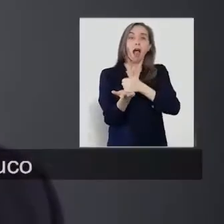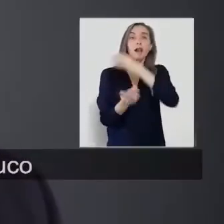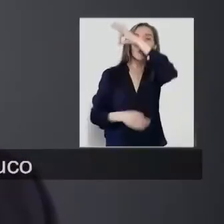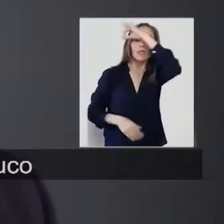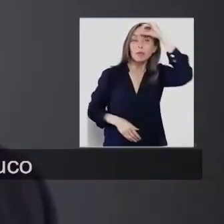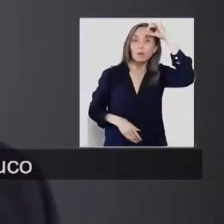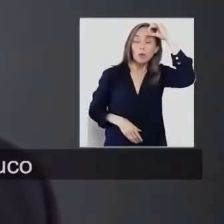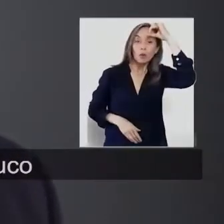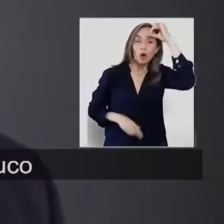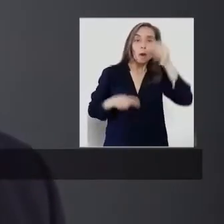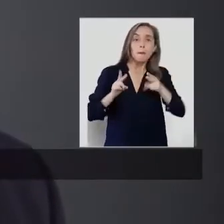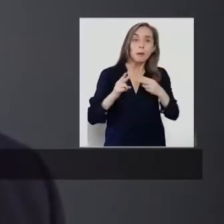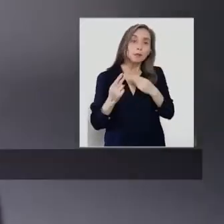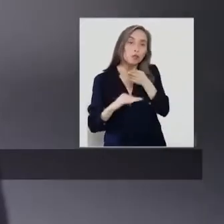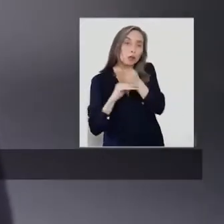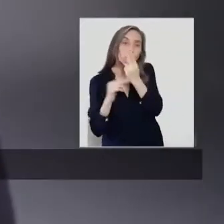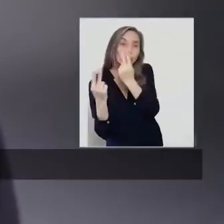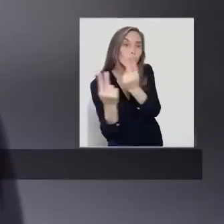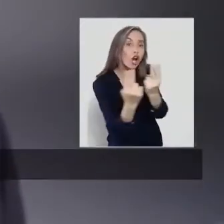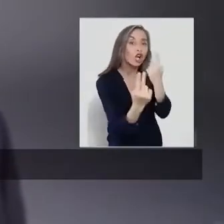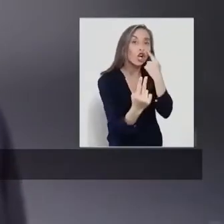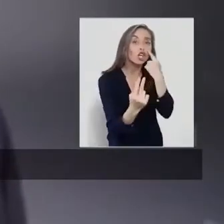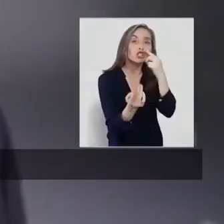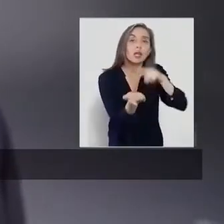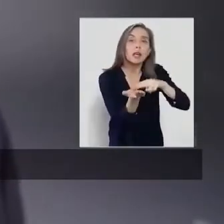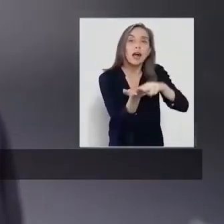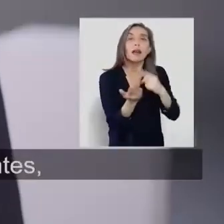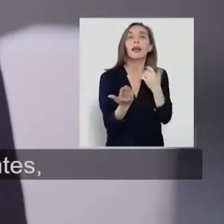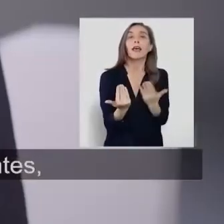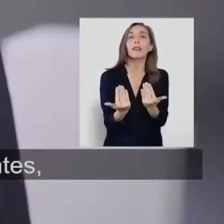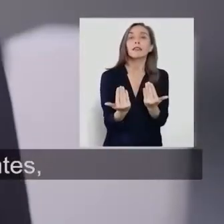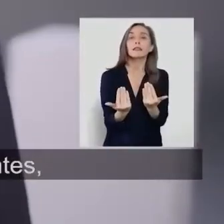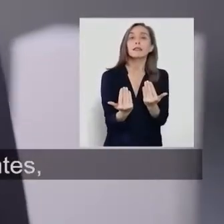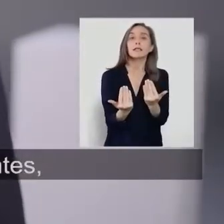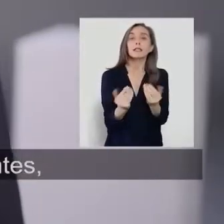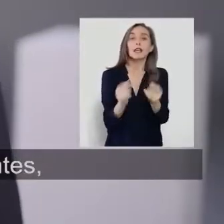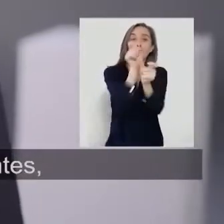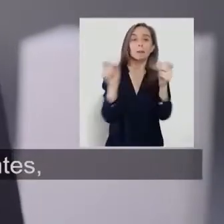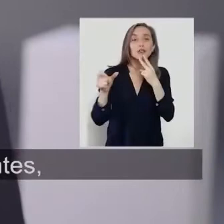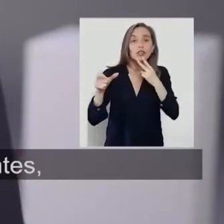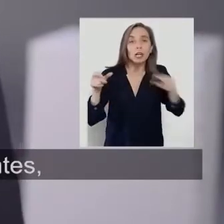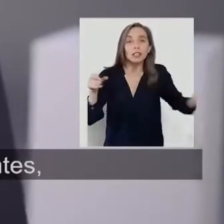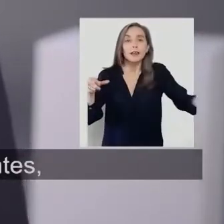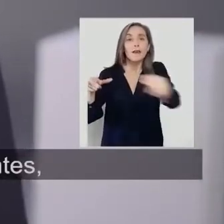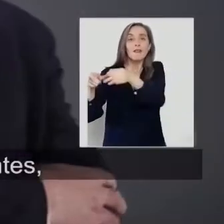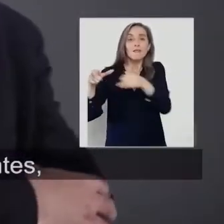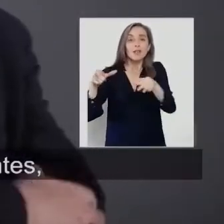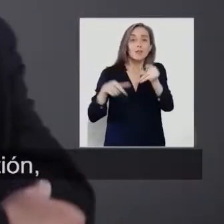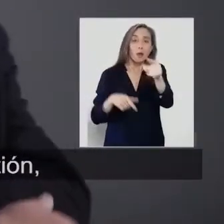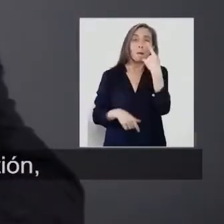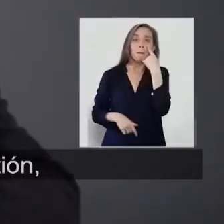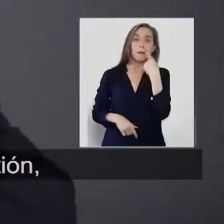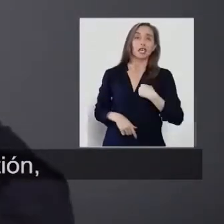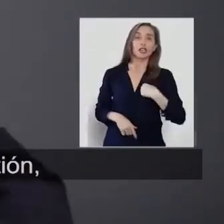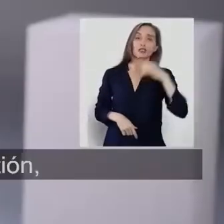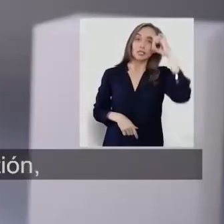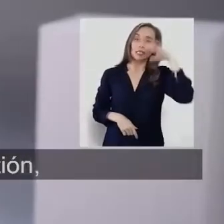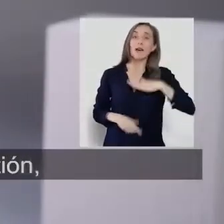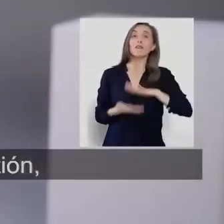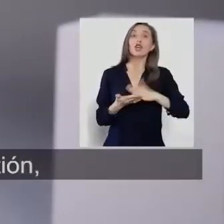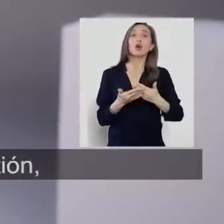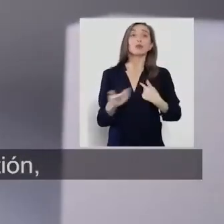como alcalde de Temuco me permitió conocer la realidad y las necesidades de nuestros habitantes. Los que me